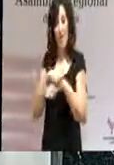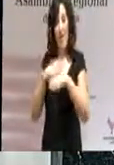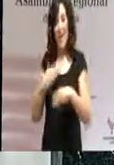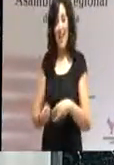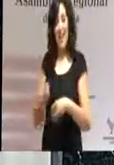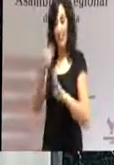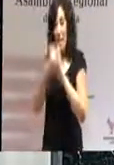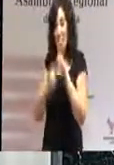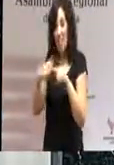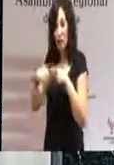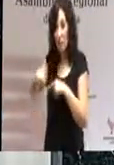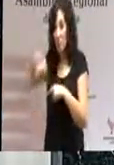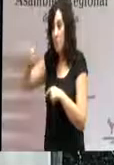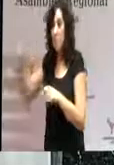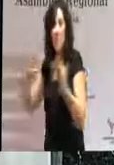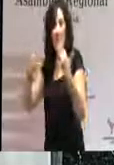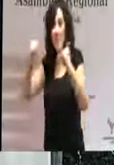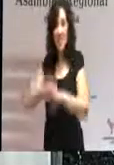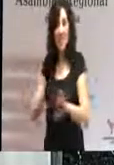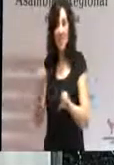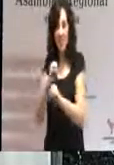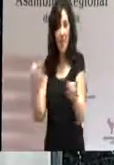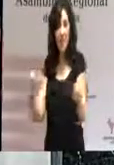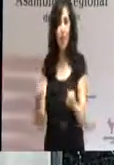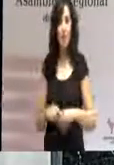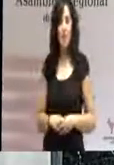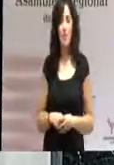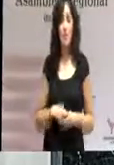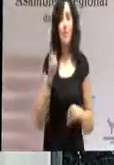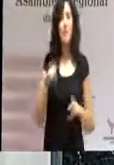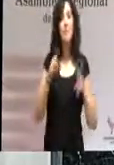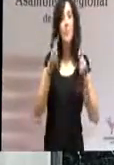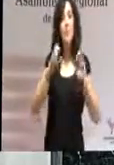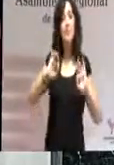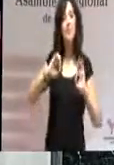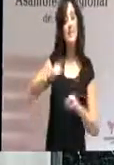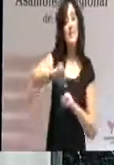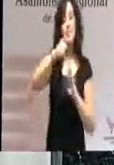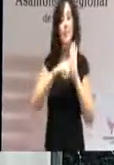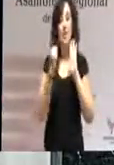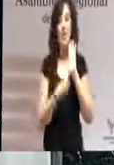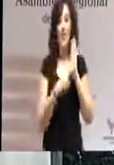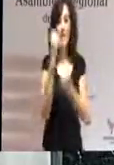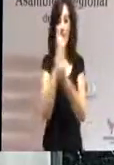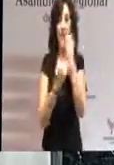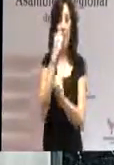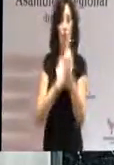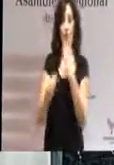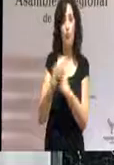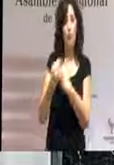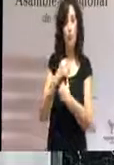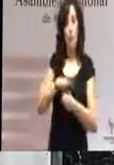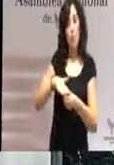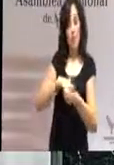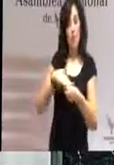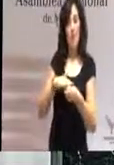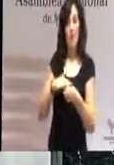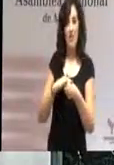Solucionemos la cuestión de las competencias impropias. Aprobemos una ley de financiación municipal que